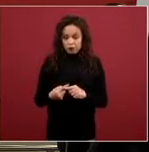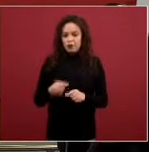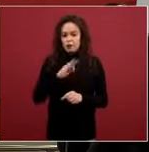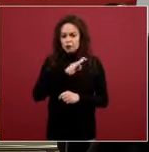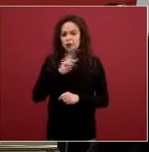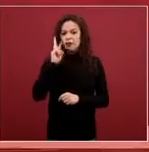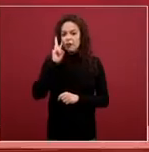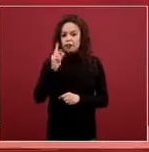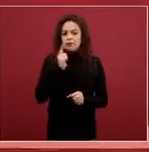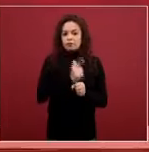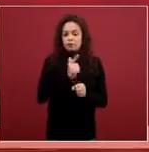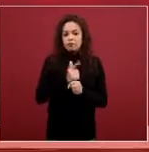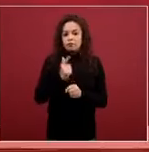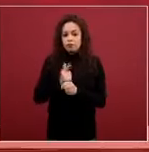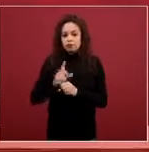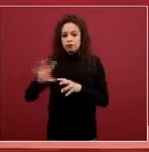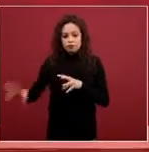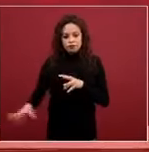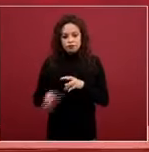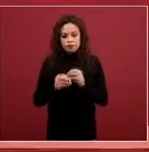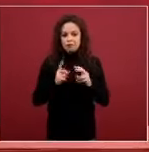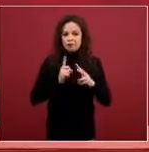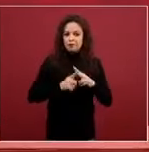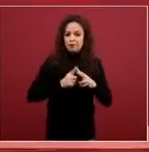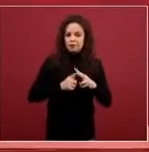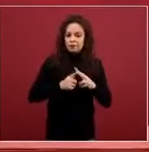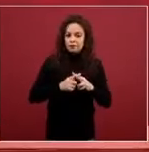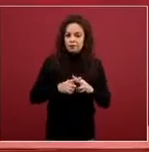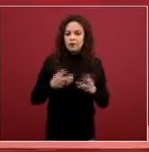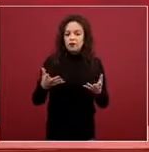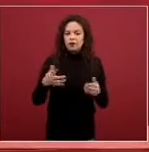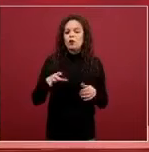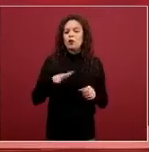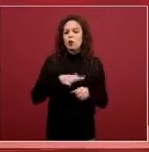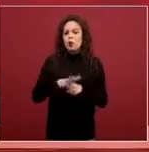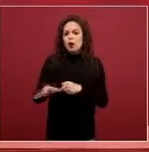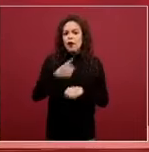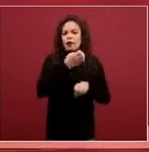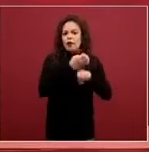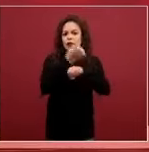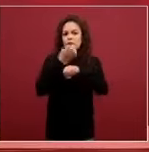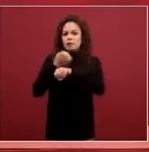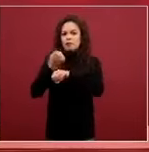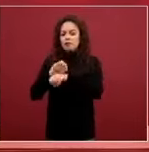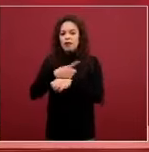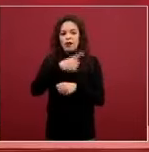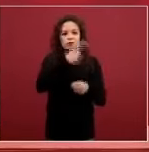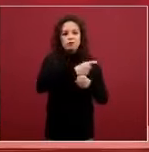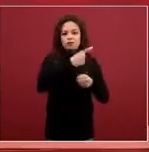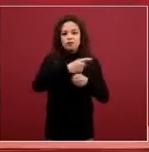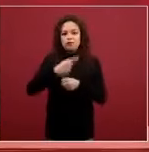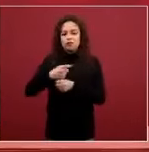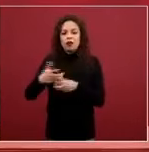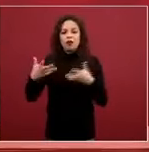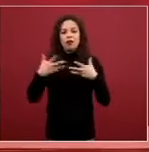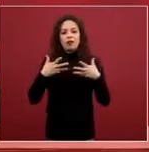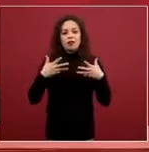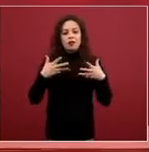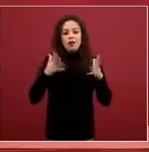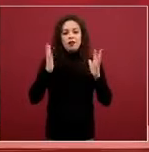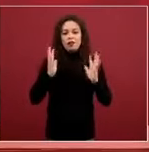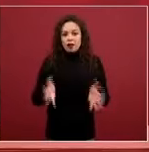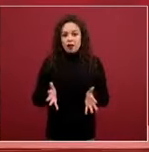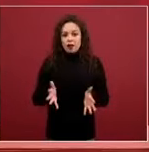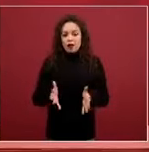las tasas de casos acumulados, que eran de las primeras entidades federativas que en su momento habían tenido una tasa